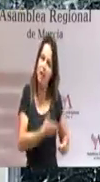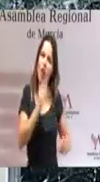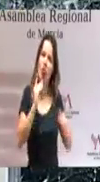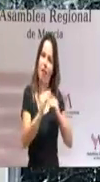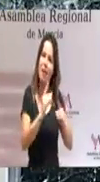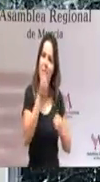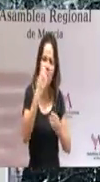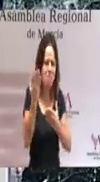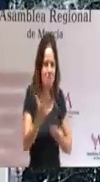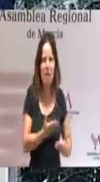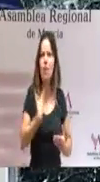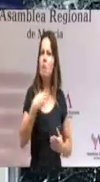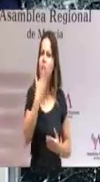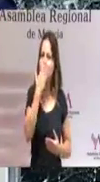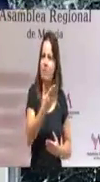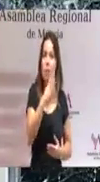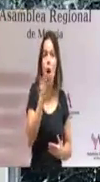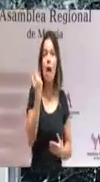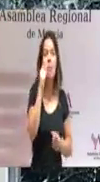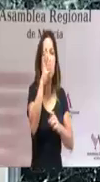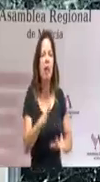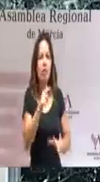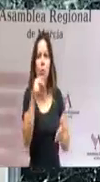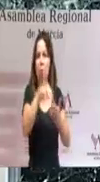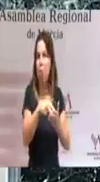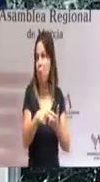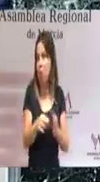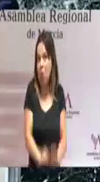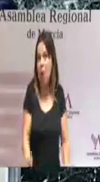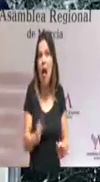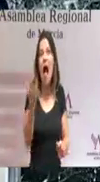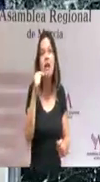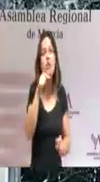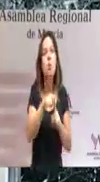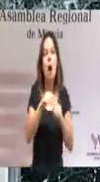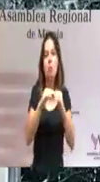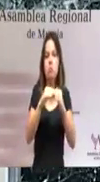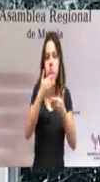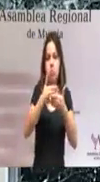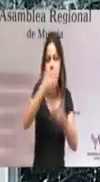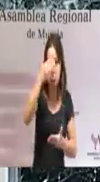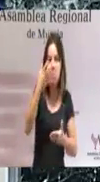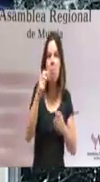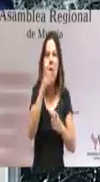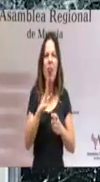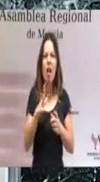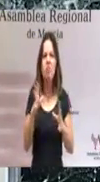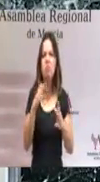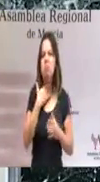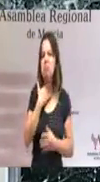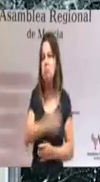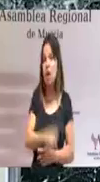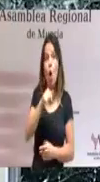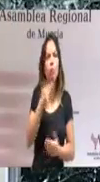bienvenido al debate, de verdad. Pues ayer parece que usted no estuvo, ayer estuvo usted plano, parecía que no tenía ganas de estar aquí, y hoy